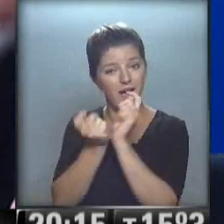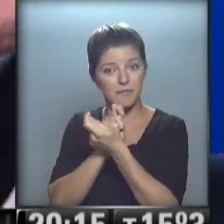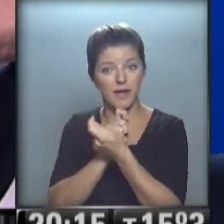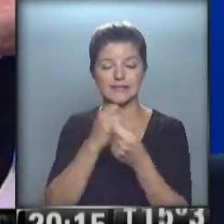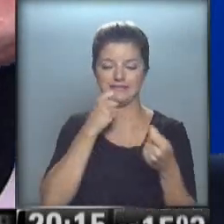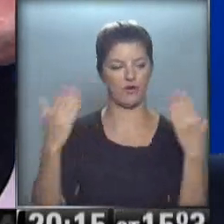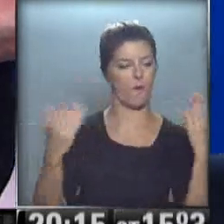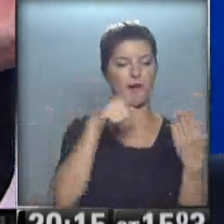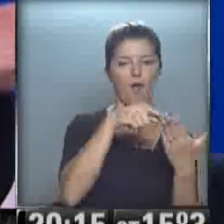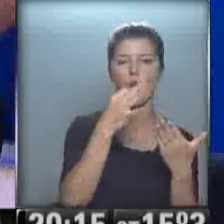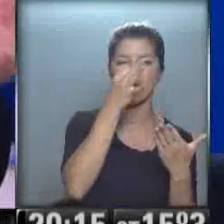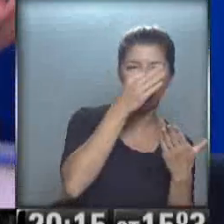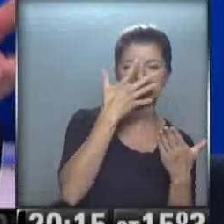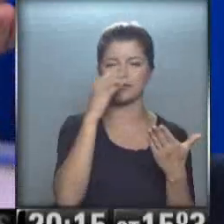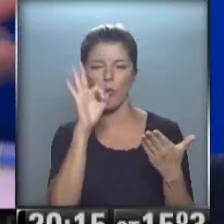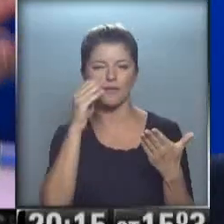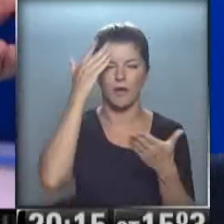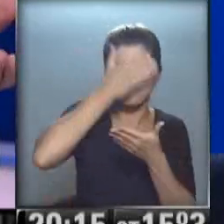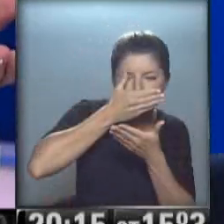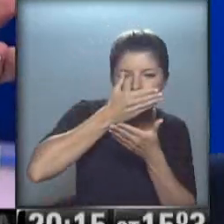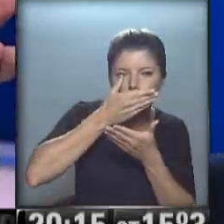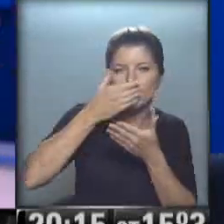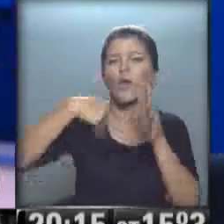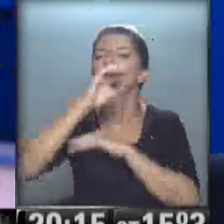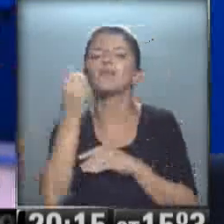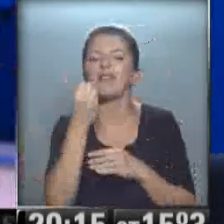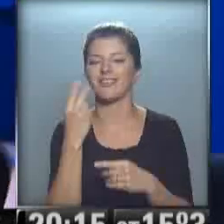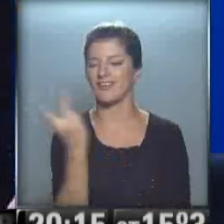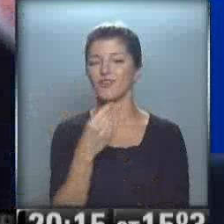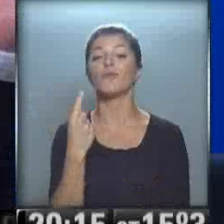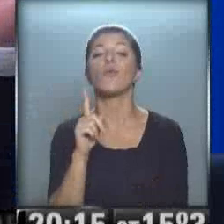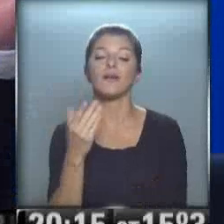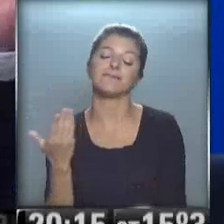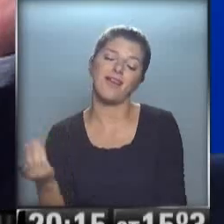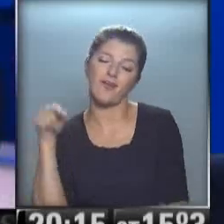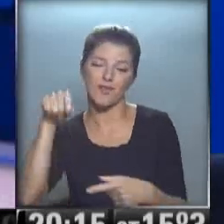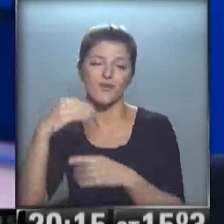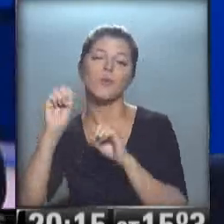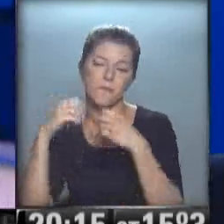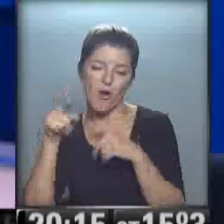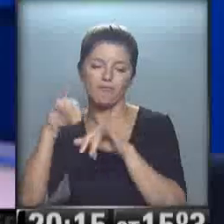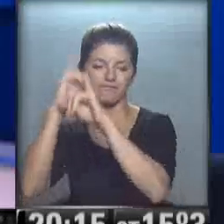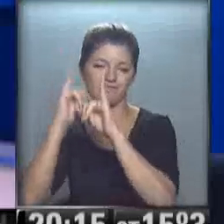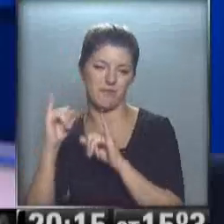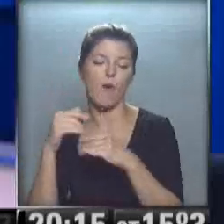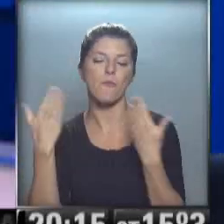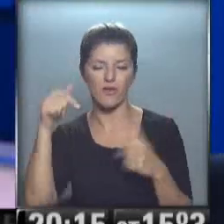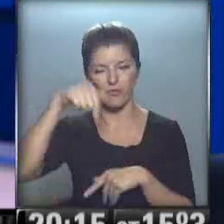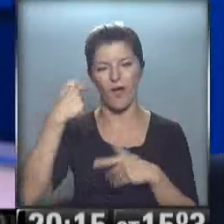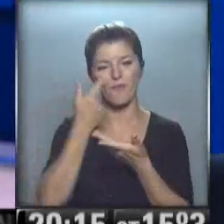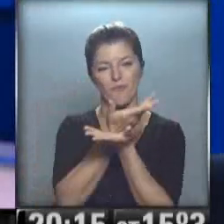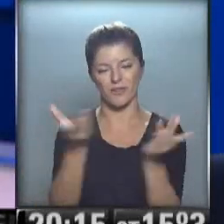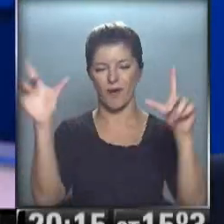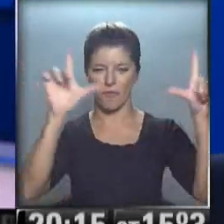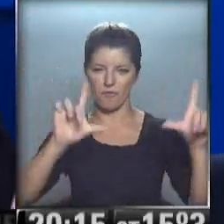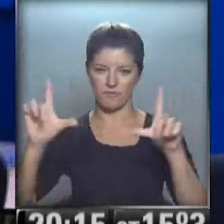50 o 100 encapuchados, ¿qué les parece que es mucho más importante? Y claro, lo pacífico por sobre la violencia. Por eso le mostramos esas imágenes, que al